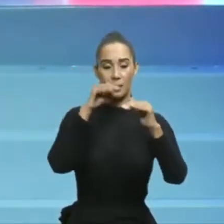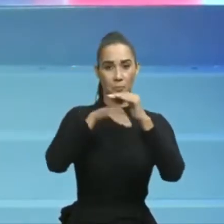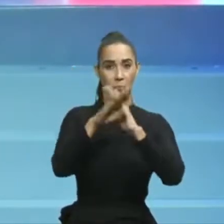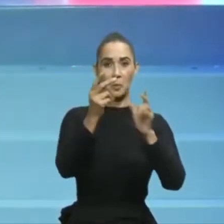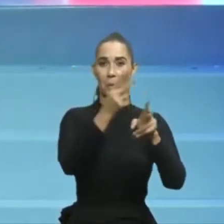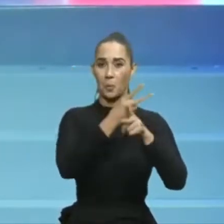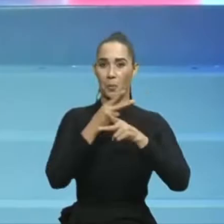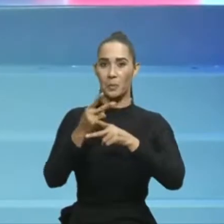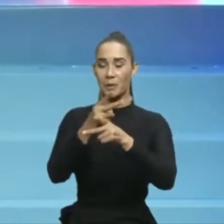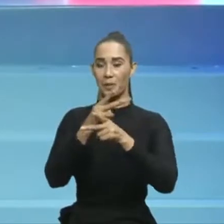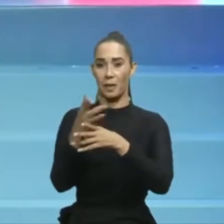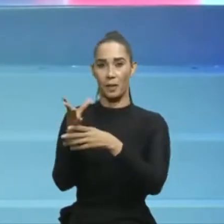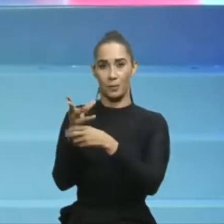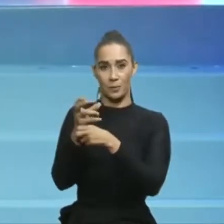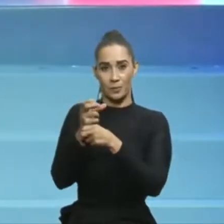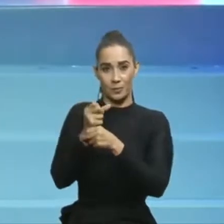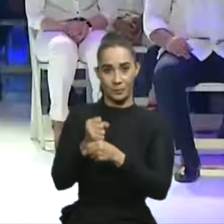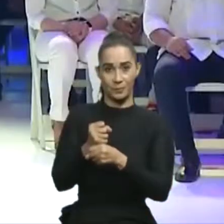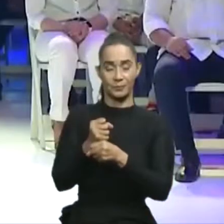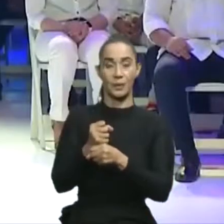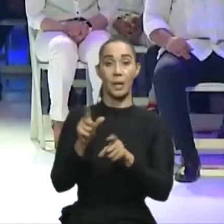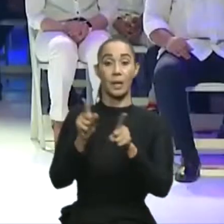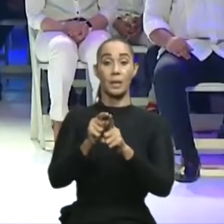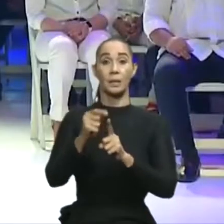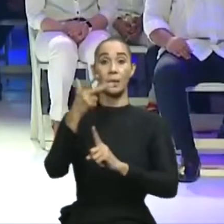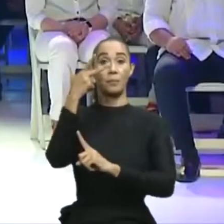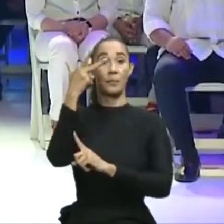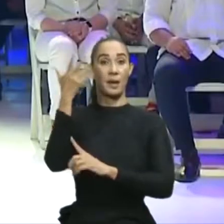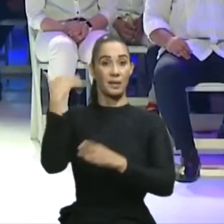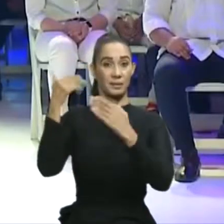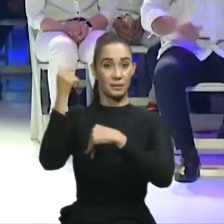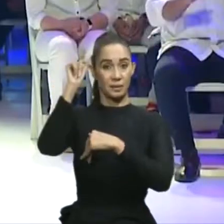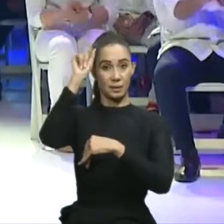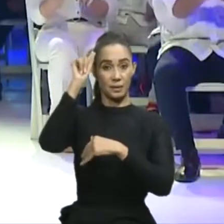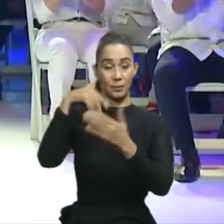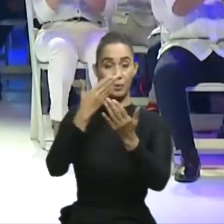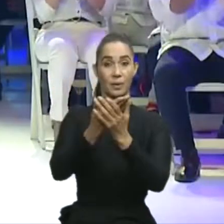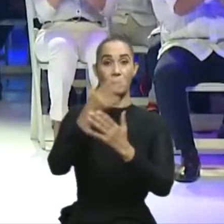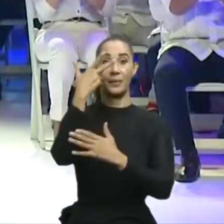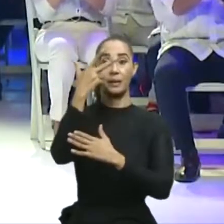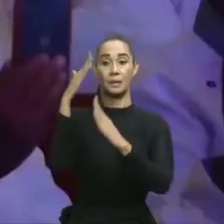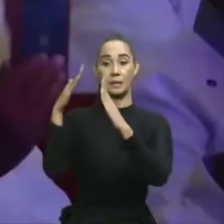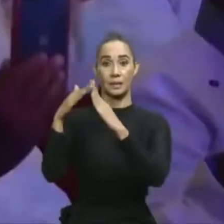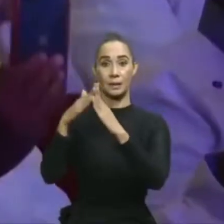a toda capacidad versus 3 que encontramos cuando llegamos al gobierno